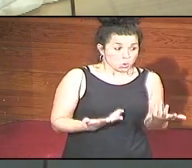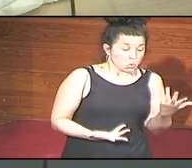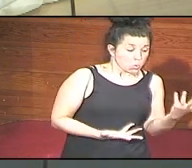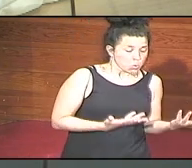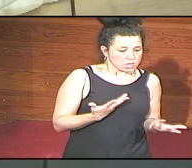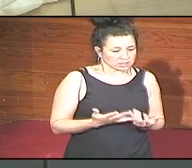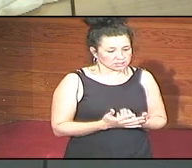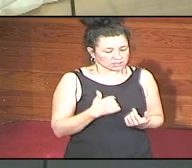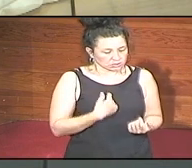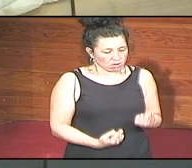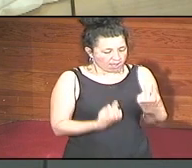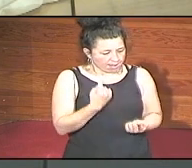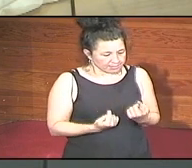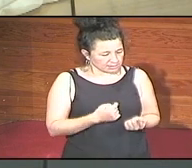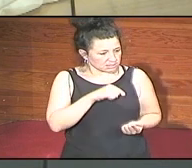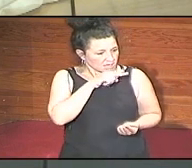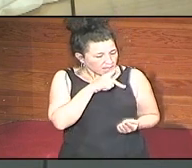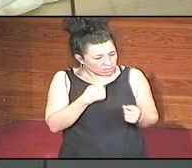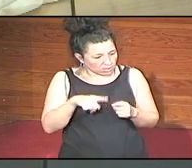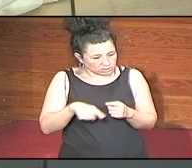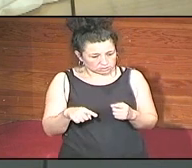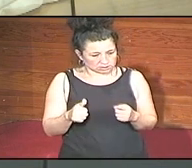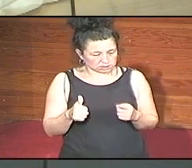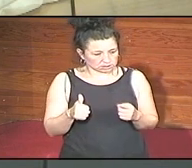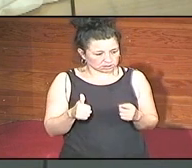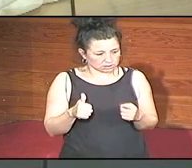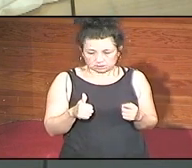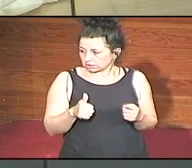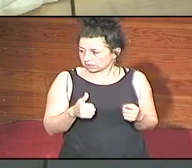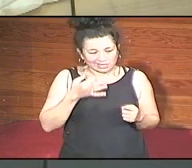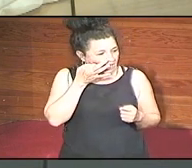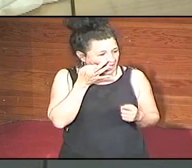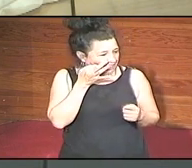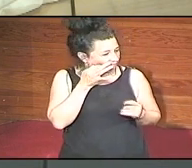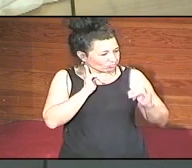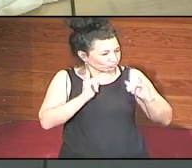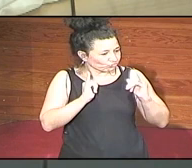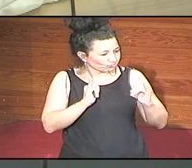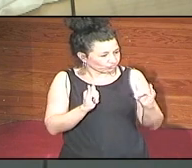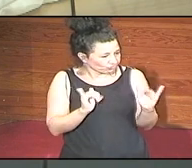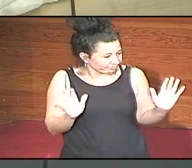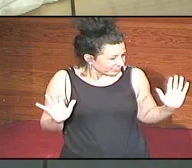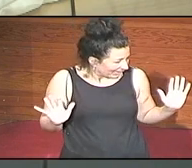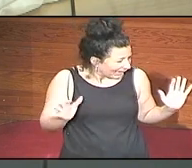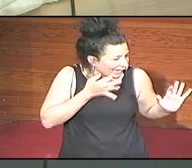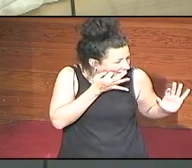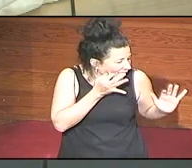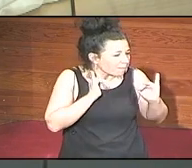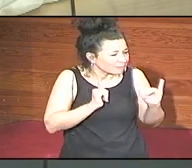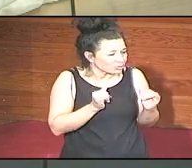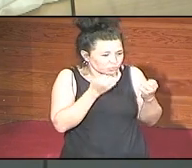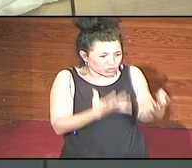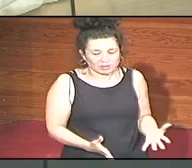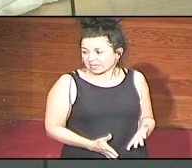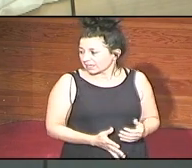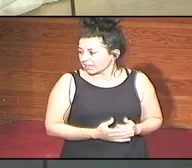yo hay veces que a veces hablo también de cosas como internet y cash pero igual me lo paso muy bien cuando traigo hacia otra cosa pero o sea